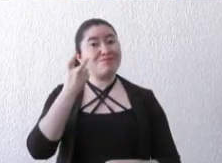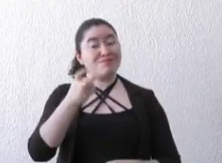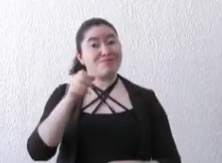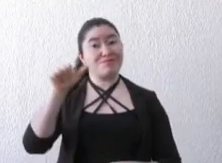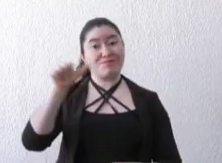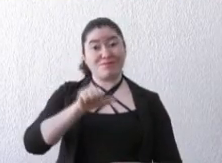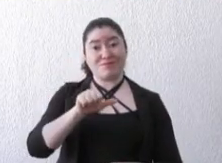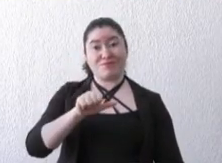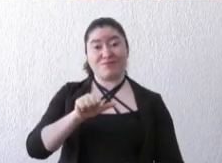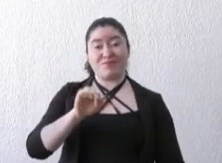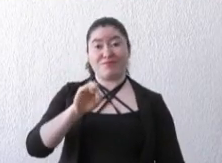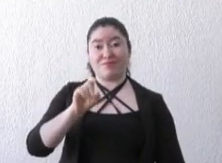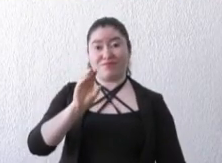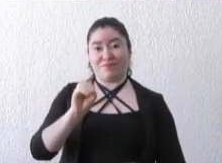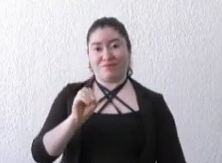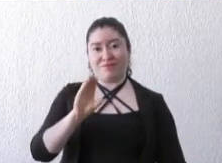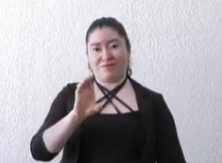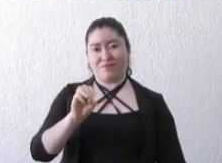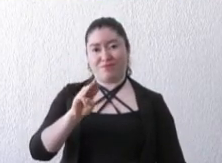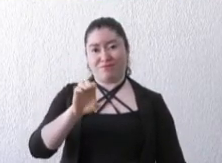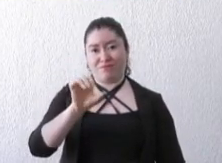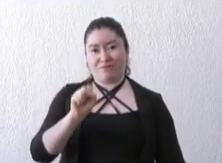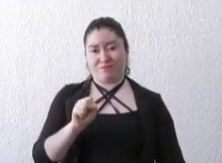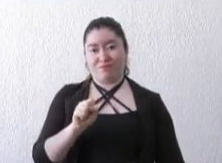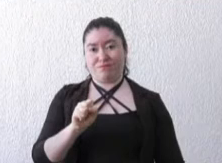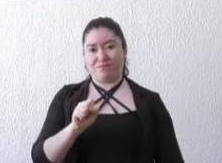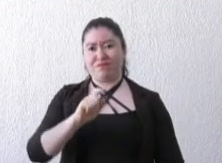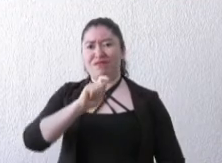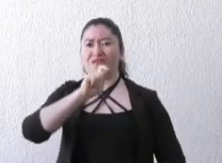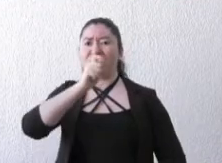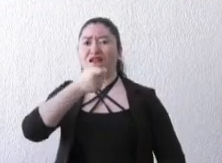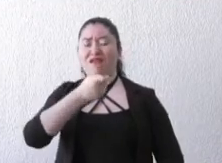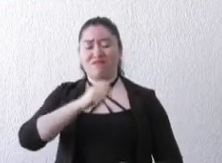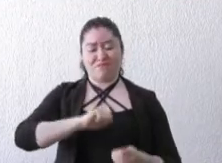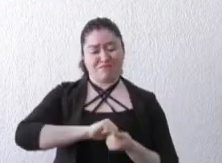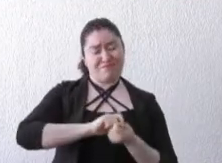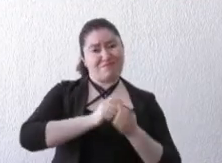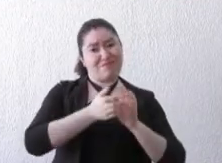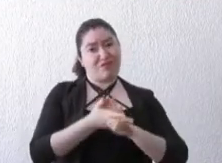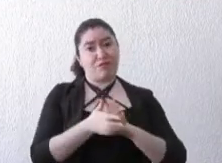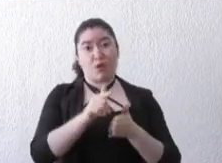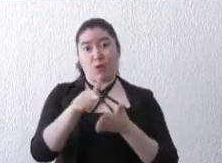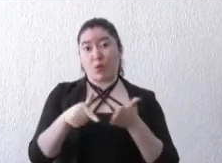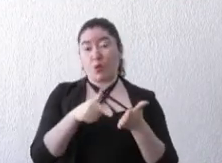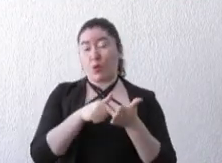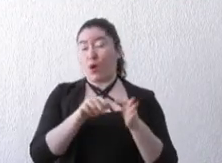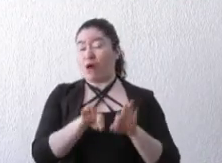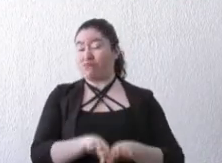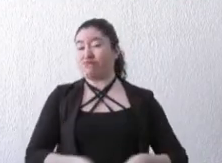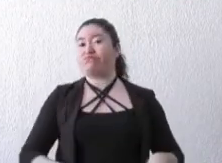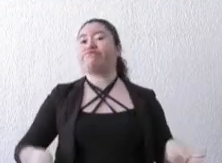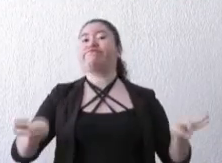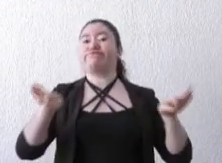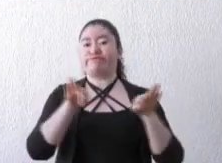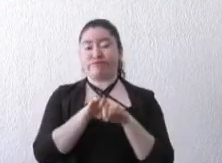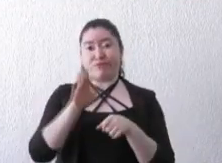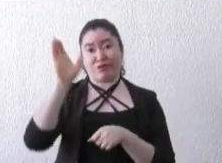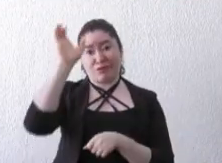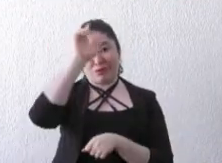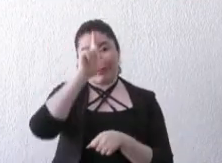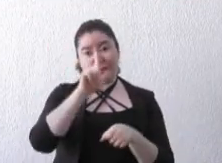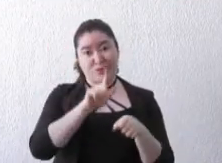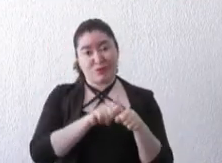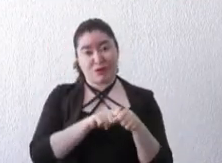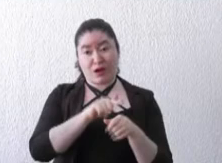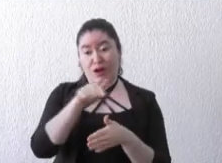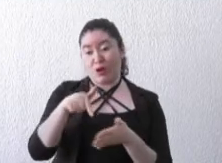Faro Cosmos se convierte en el más importante centro cultural del